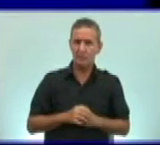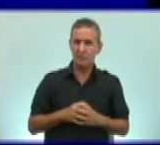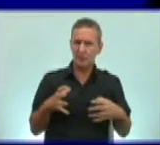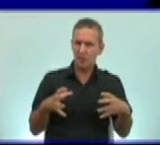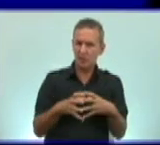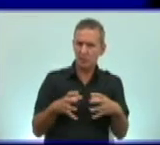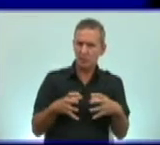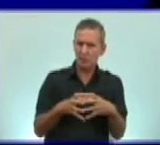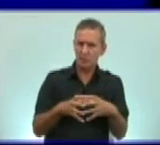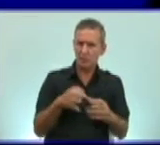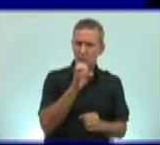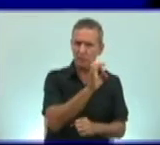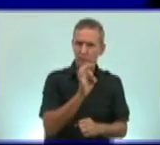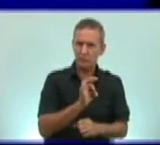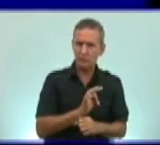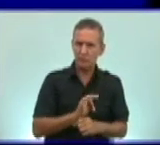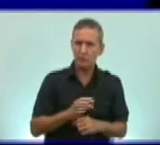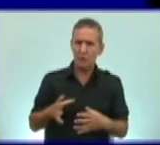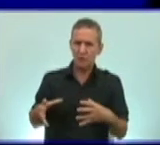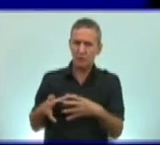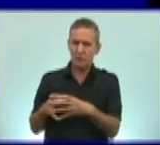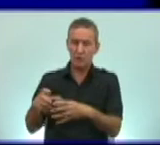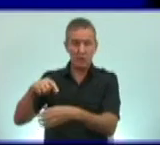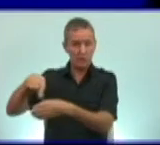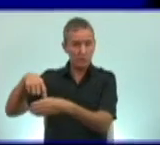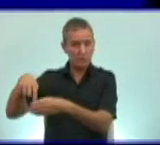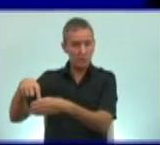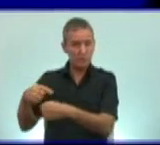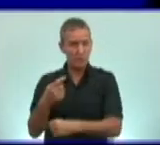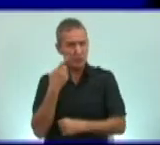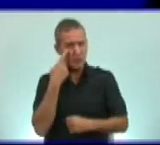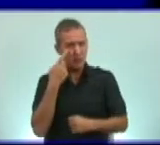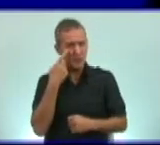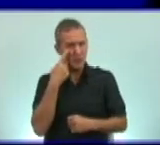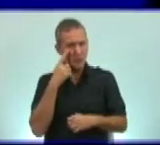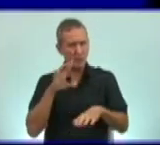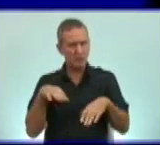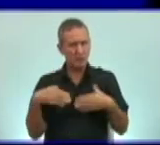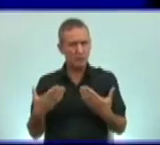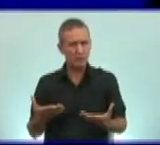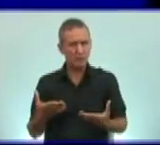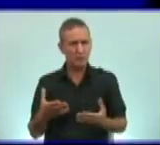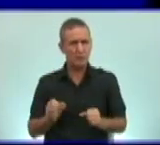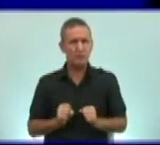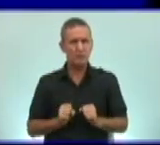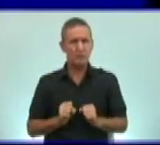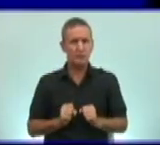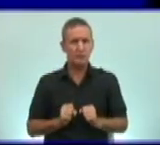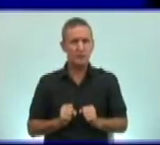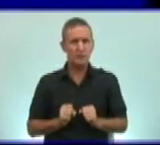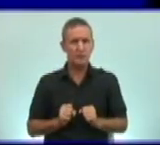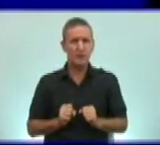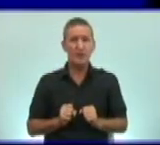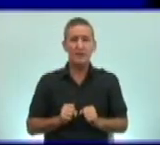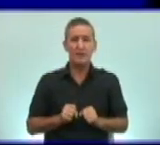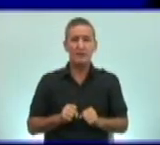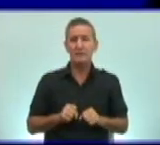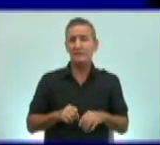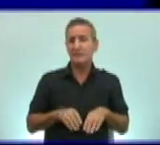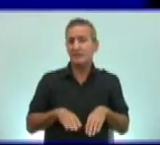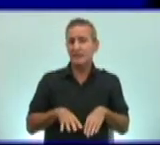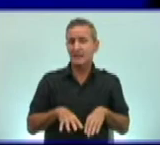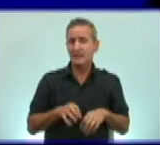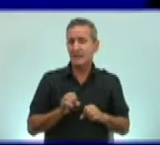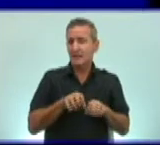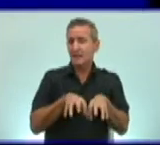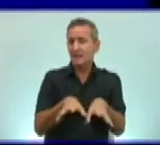concentración de los iones y la concentración de la disolución es lo que conocemos como el grado de disociación, que este grado de